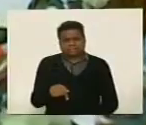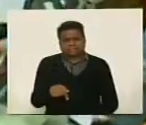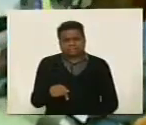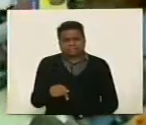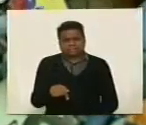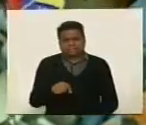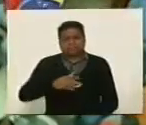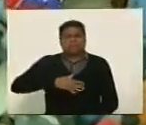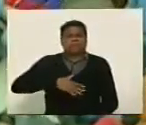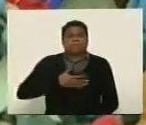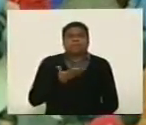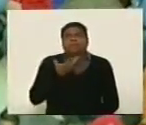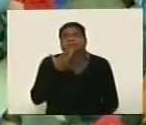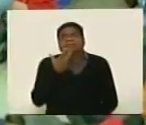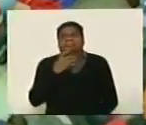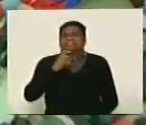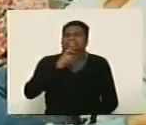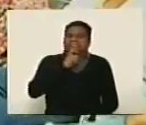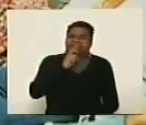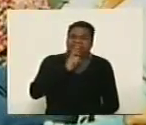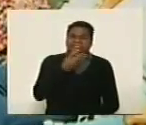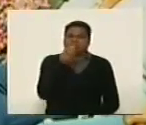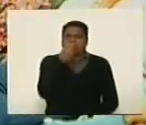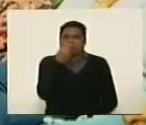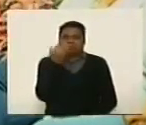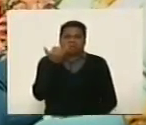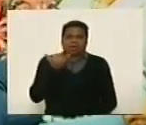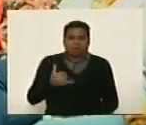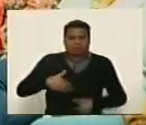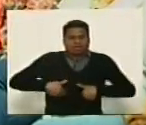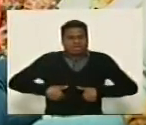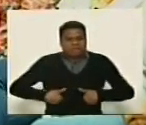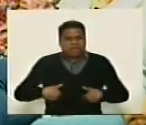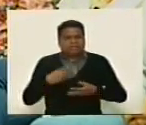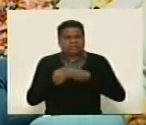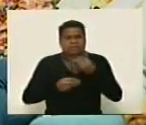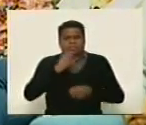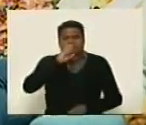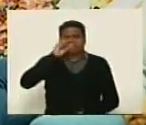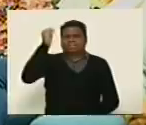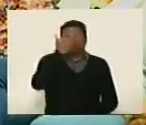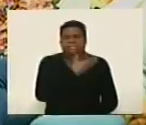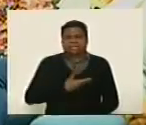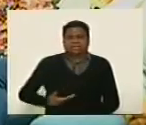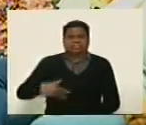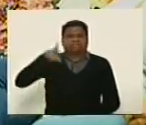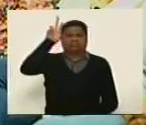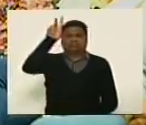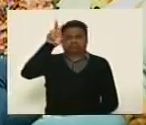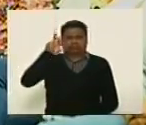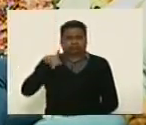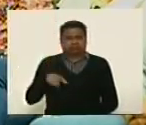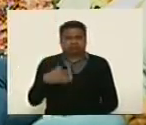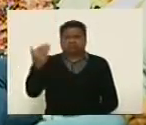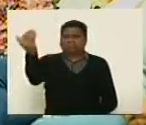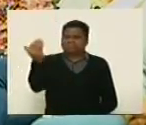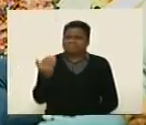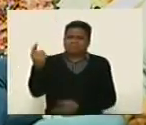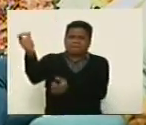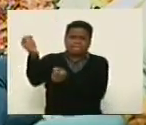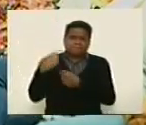poder llevar alimentos. El esfuerzo, decía, que hace el presidente Nicolás Maduro todos los días para traer alimentos, para poder